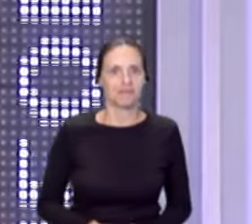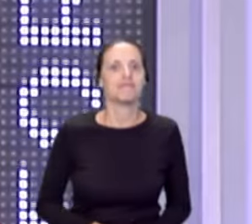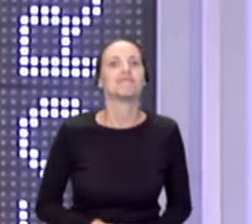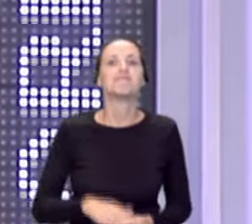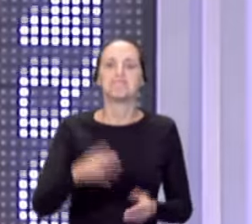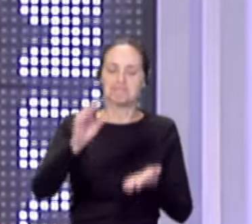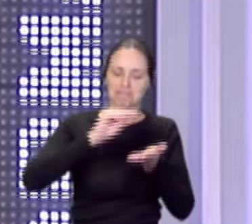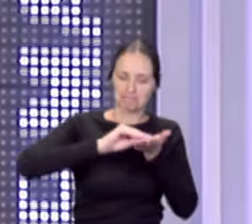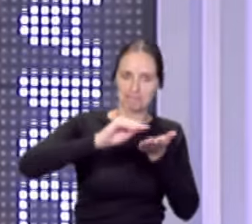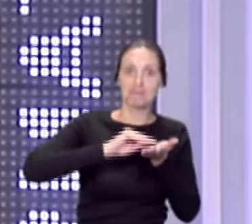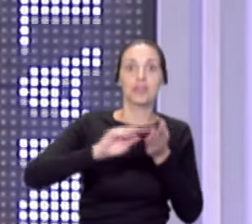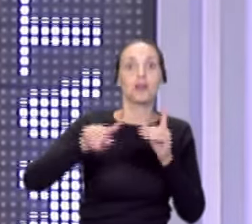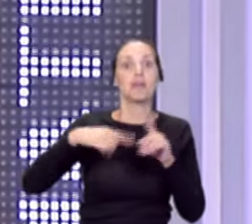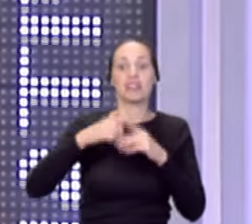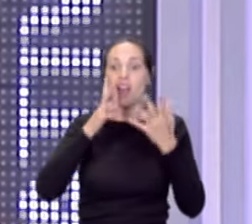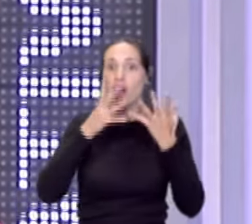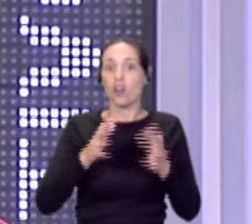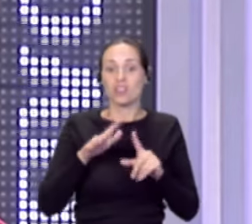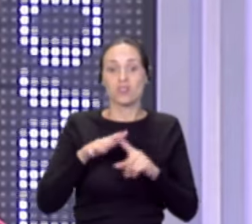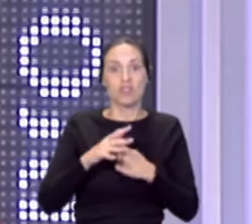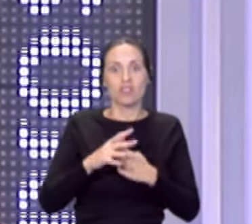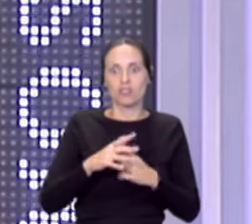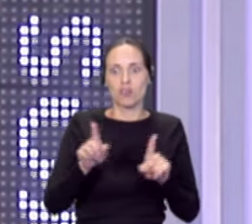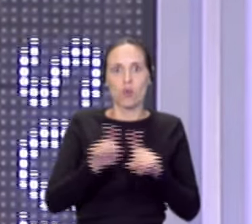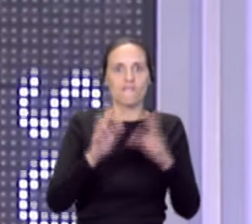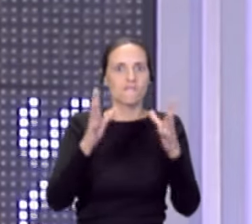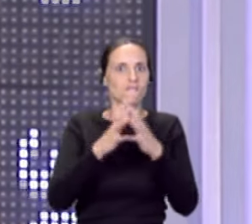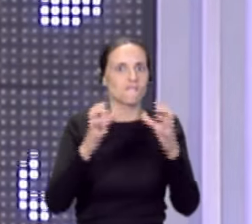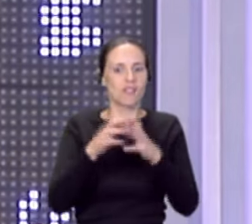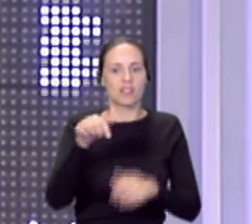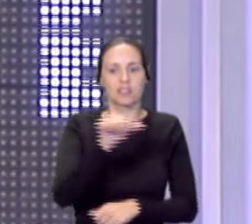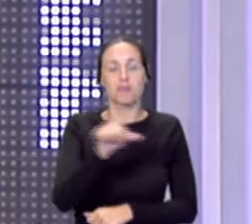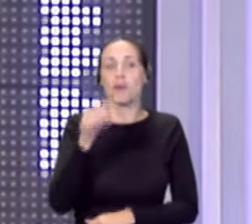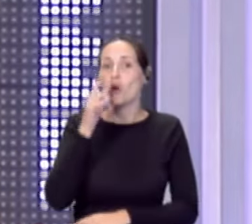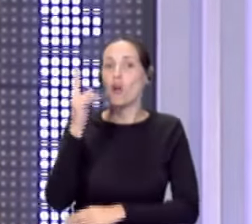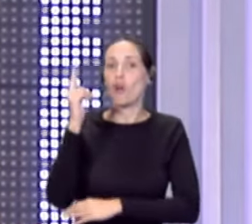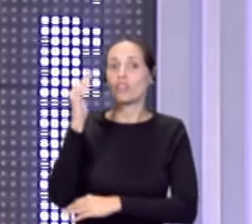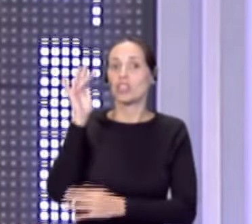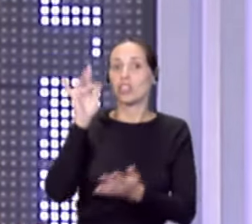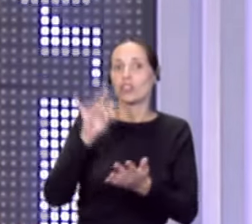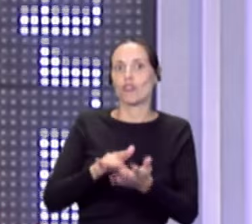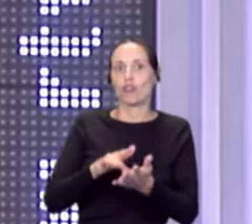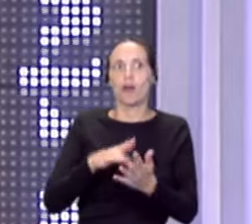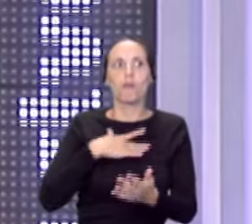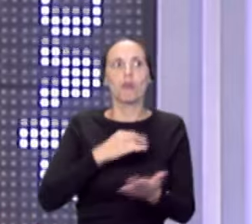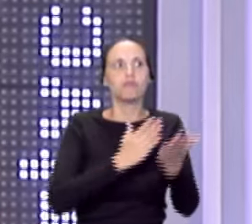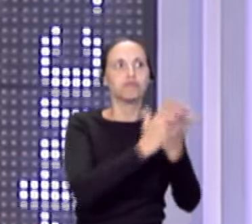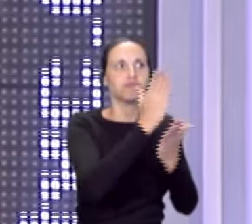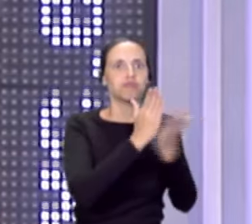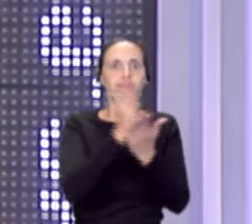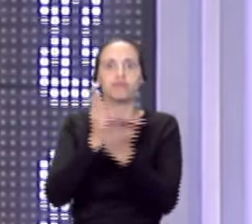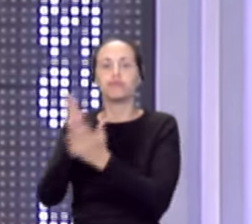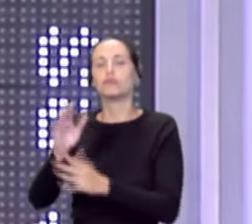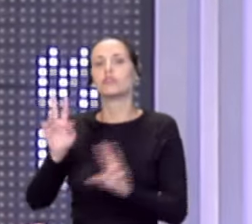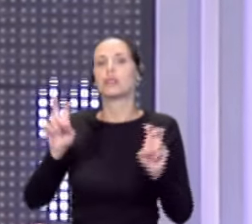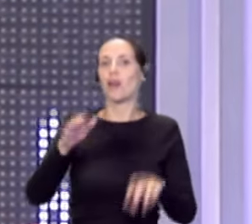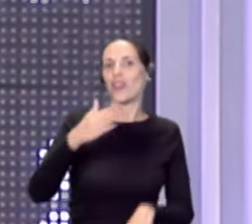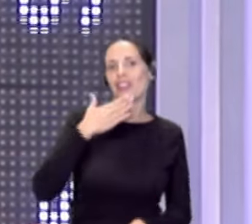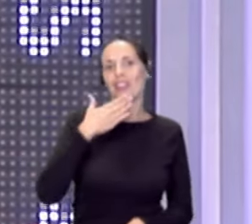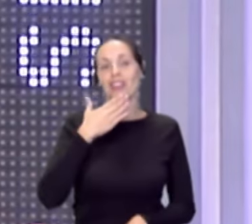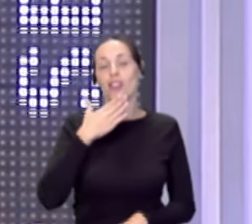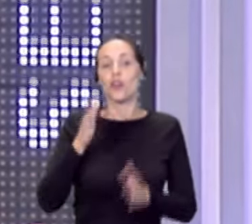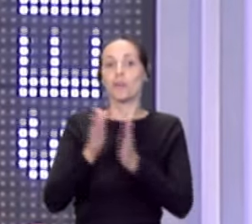estamos ante uno de los momentos más esperados de la semana. Llega el viernes con un montón de posibilidades en cuanto al ocio. Lorena de Cobos